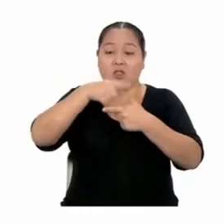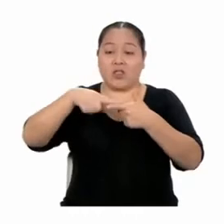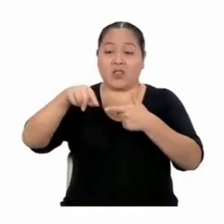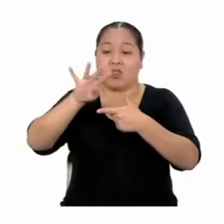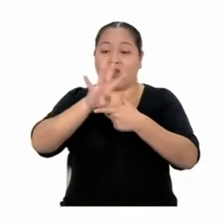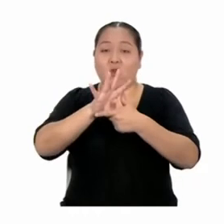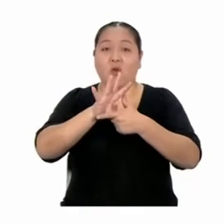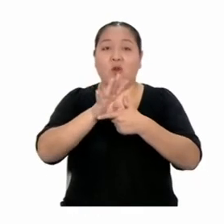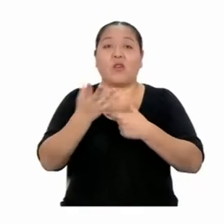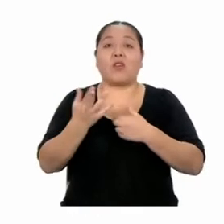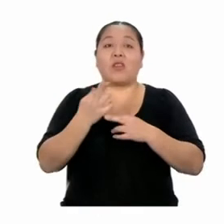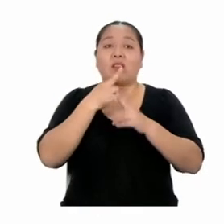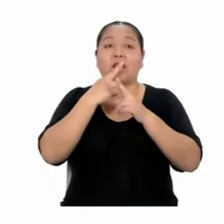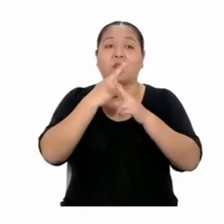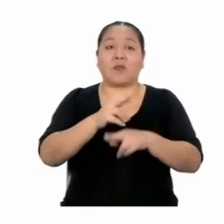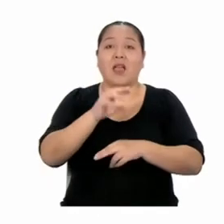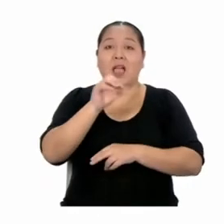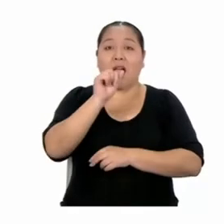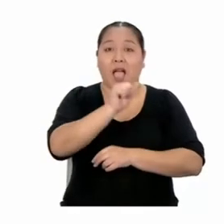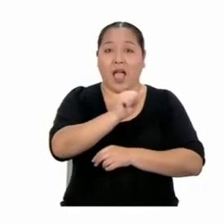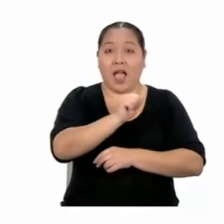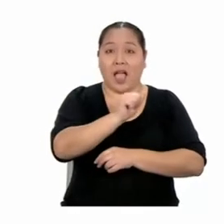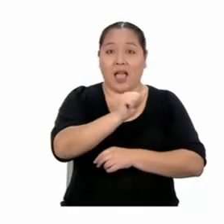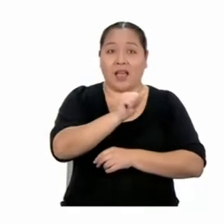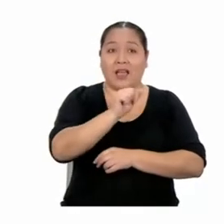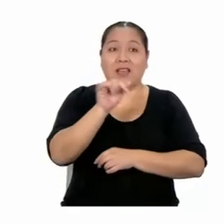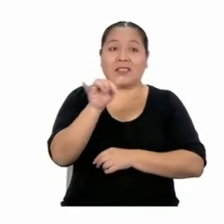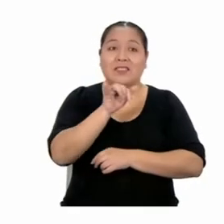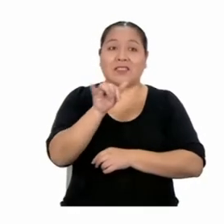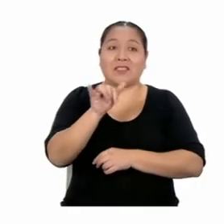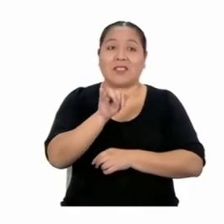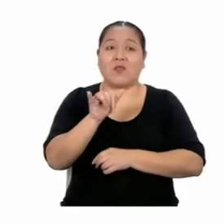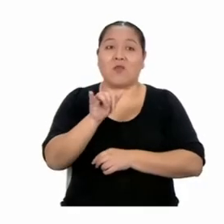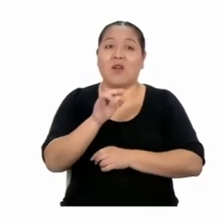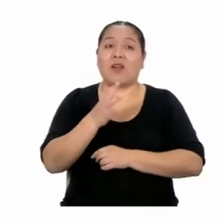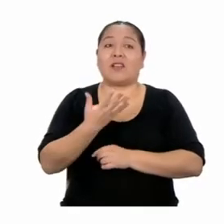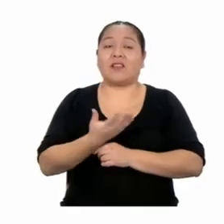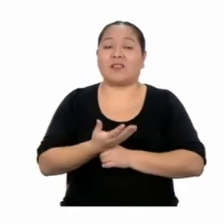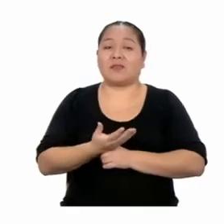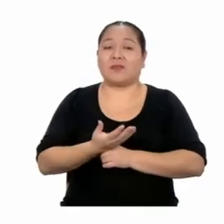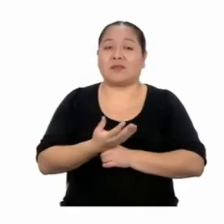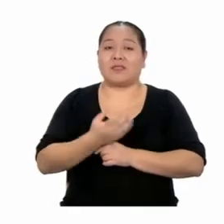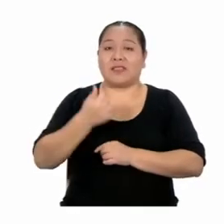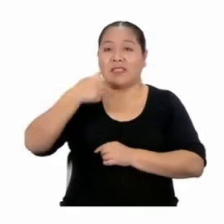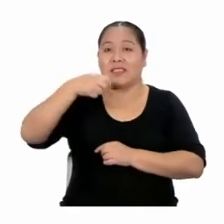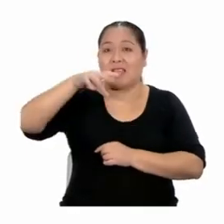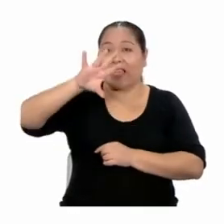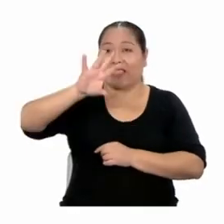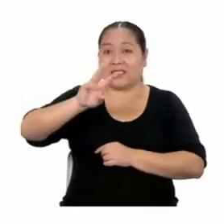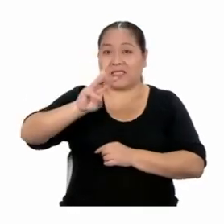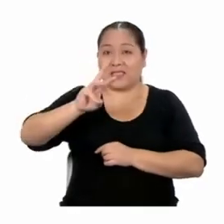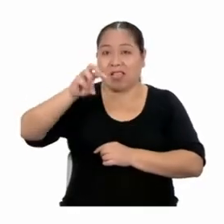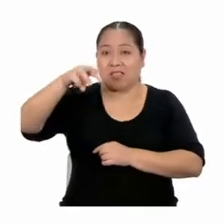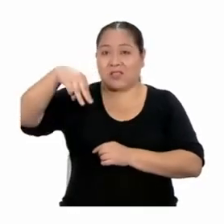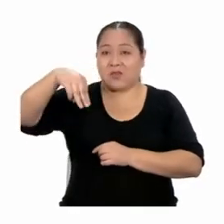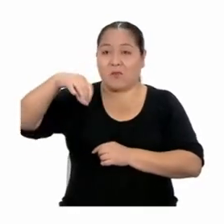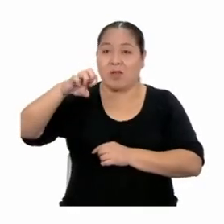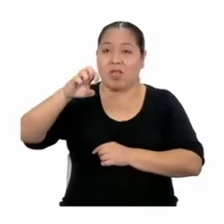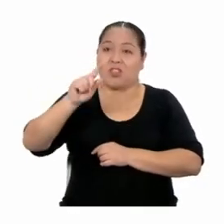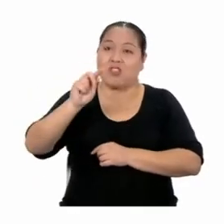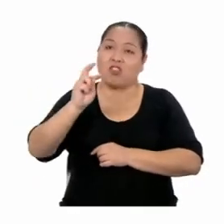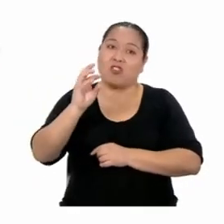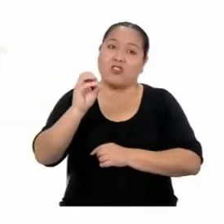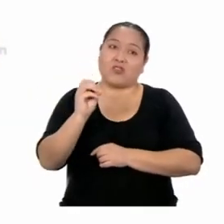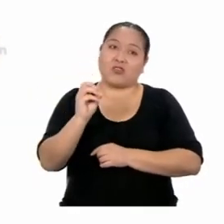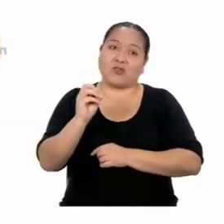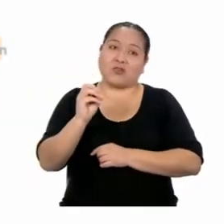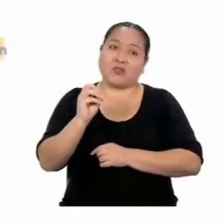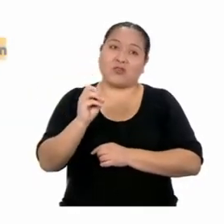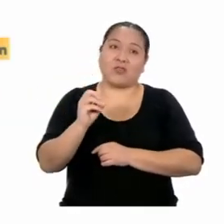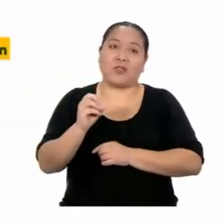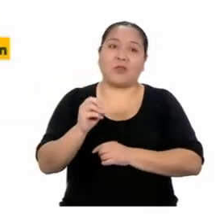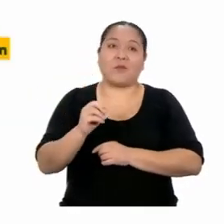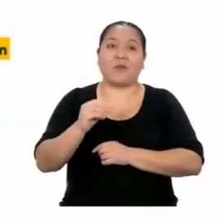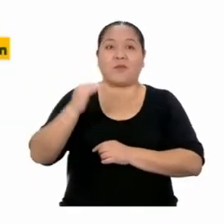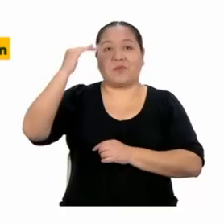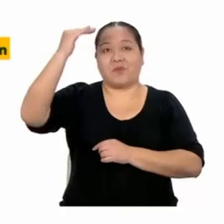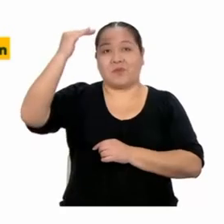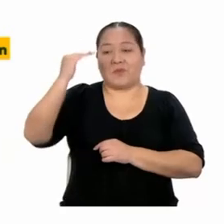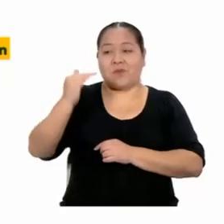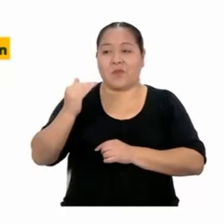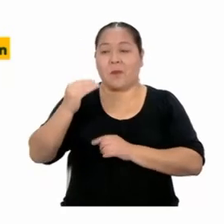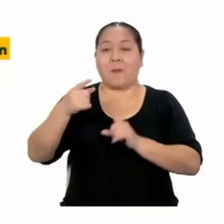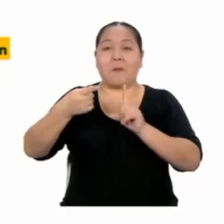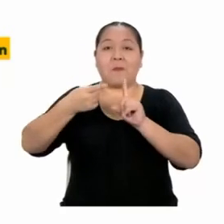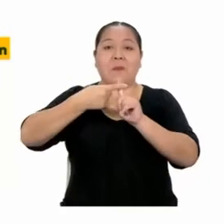y obtendremos que el ancho del jardín es igual a 16 metros, que sumado a los 20 metros del